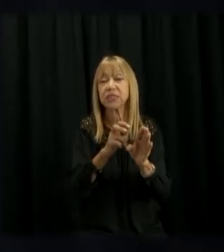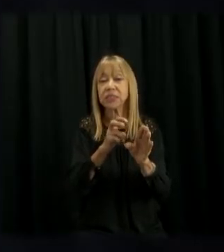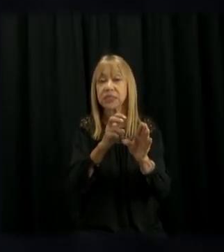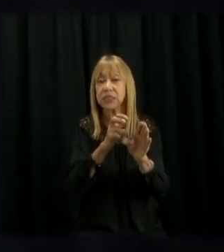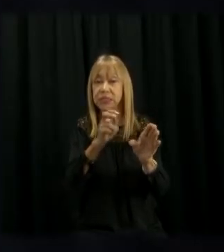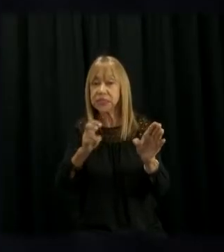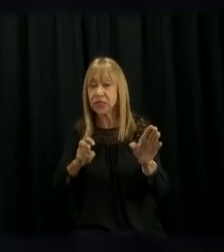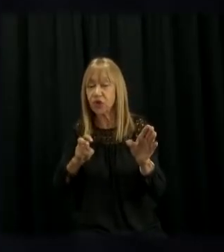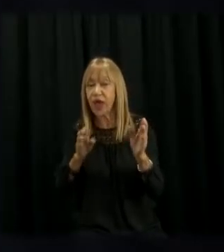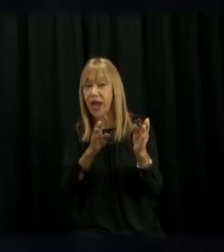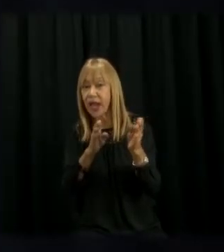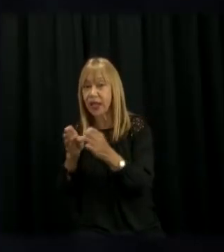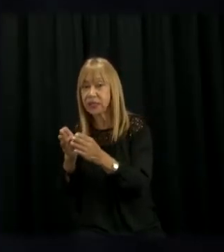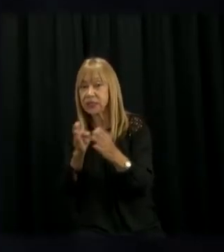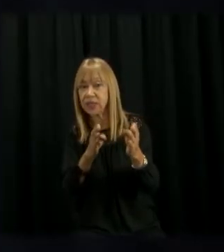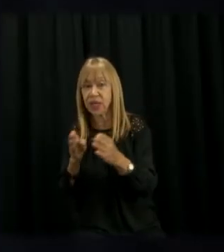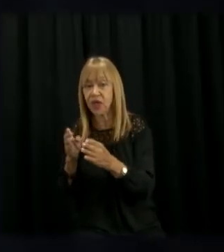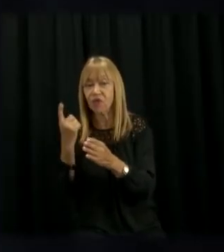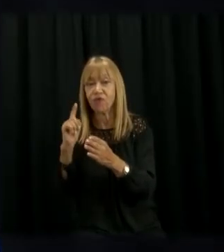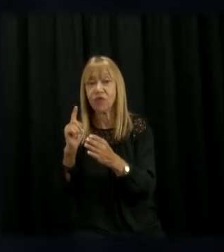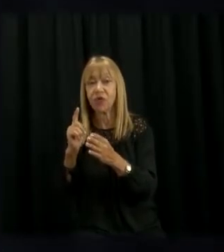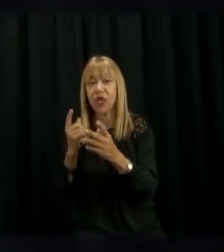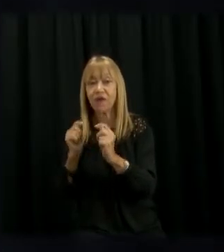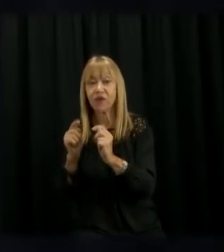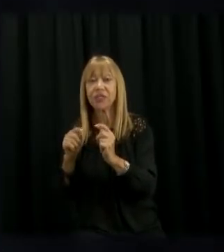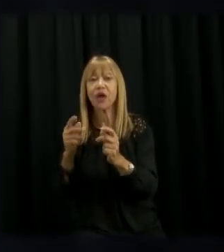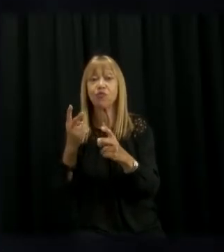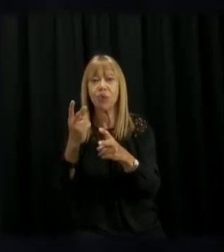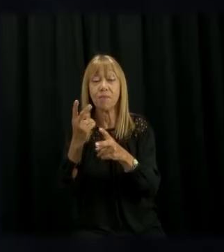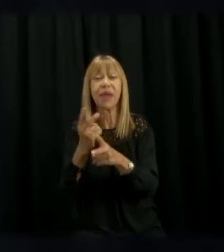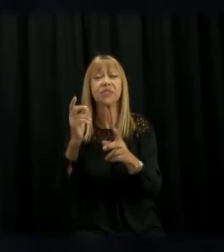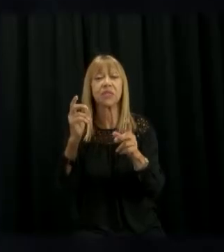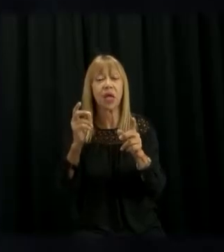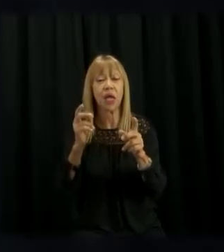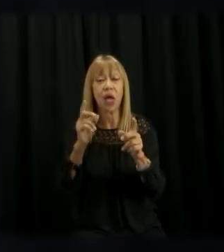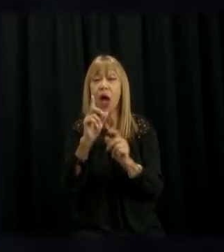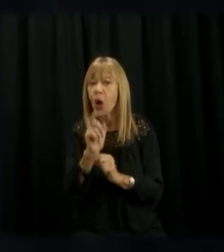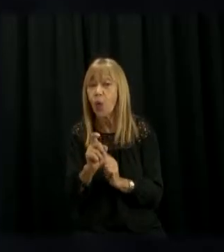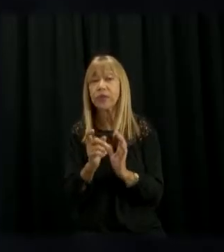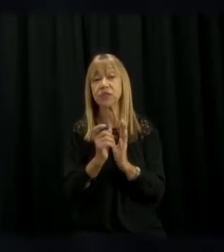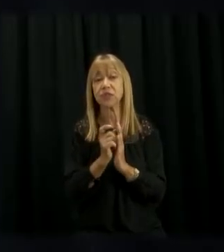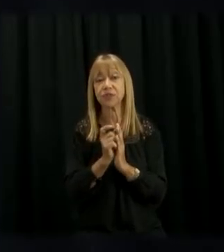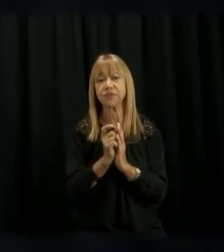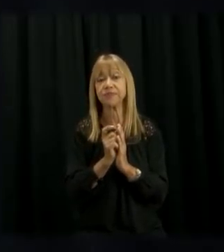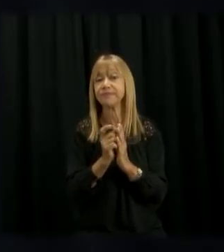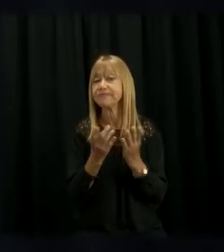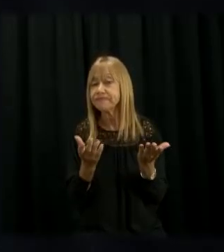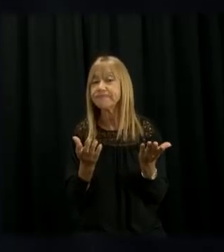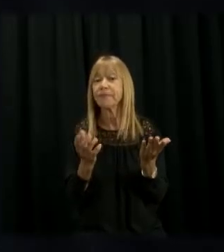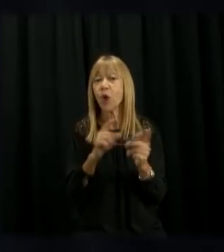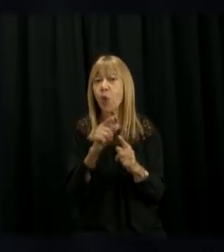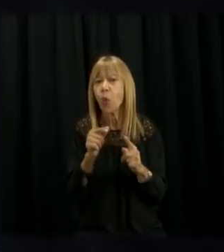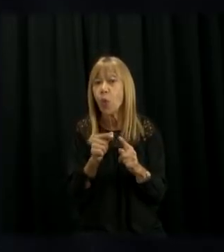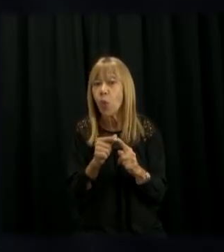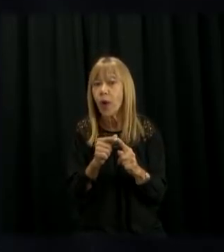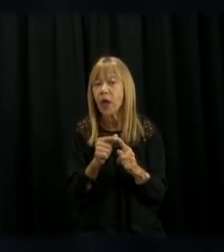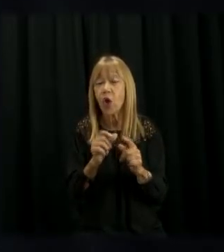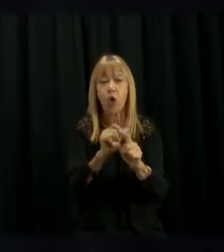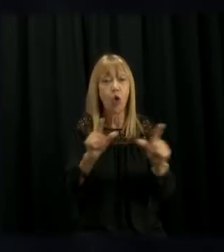cartas circulares y procedimientos manuales son algunos de los problemas. Y esa es la pregunta que permanece hoy.